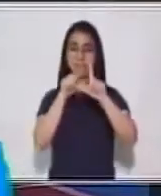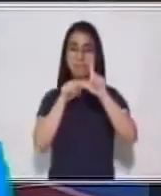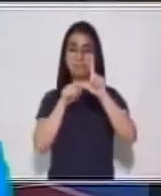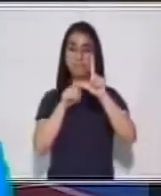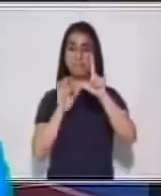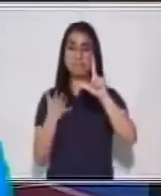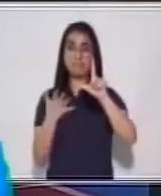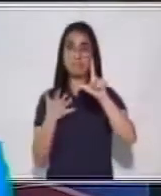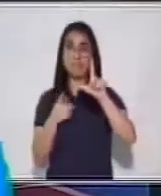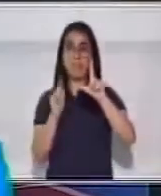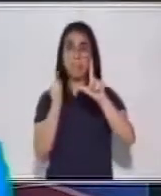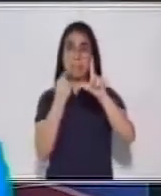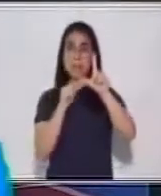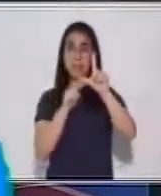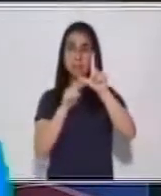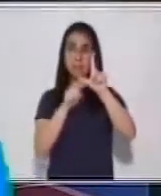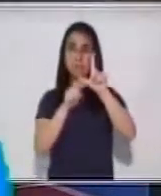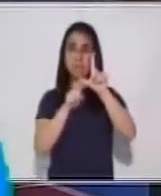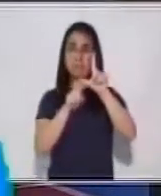dividido H.